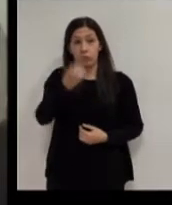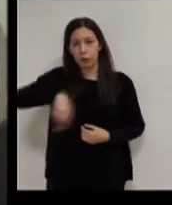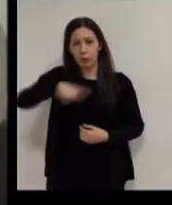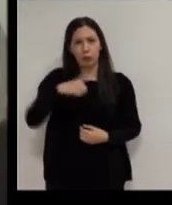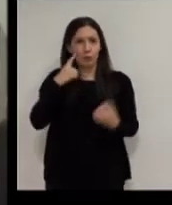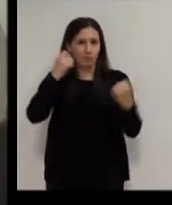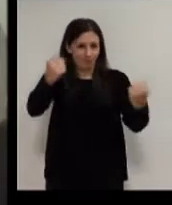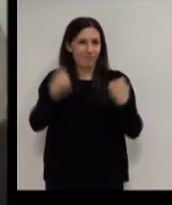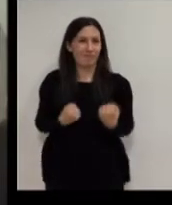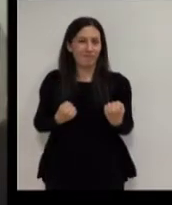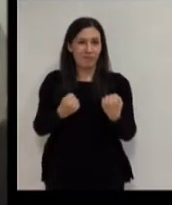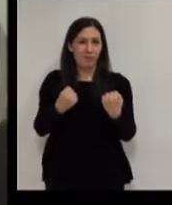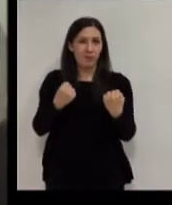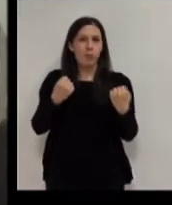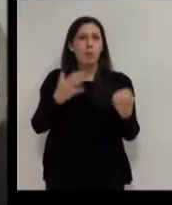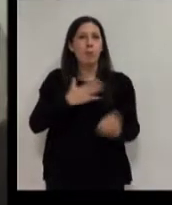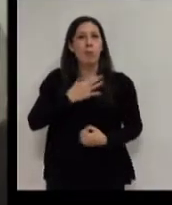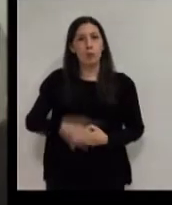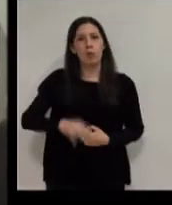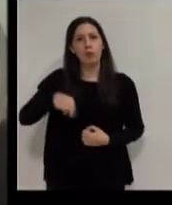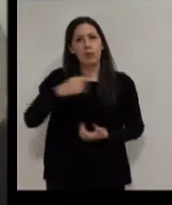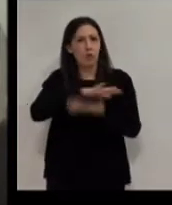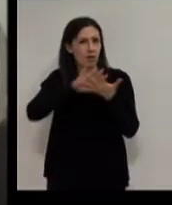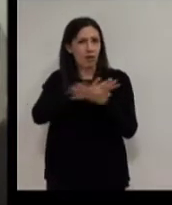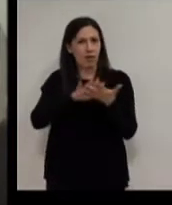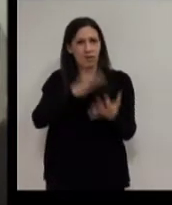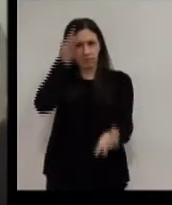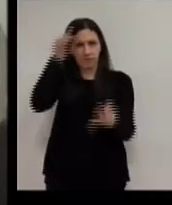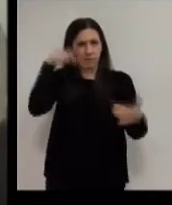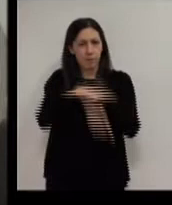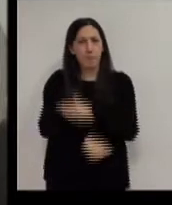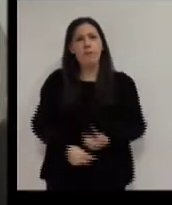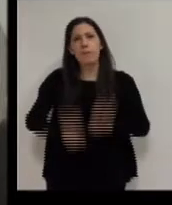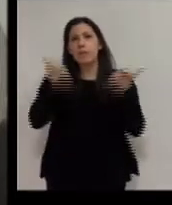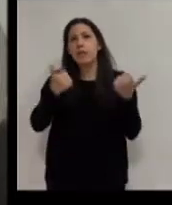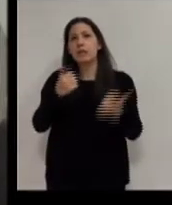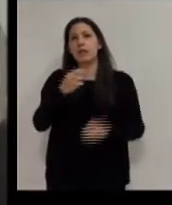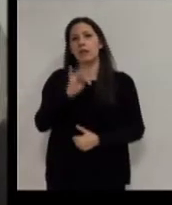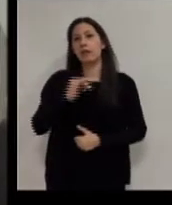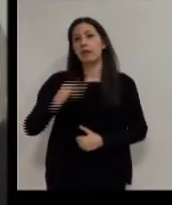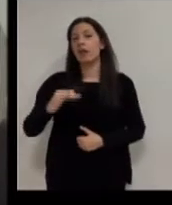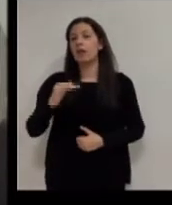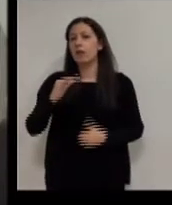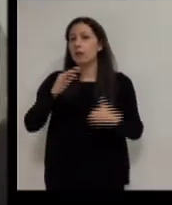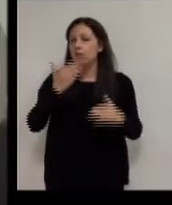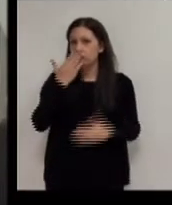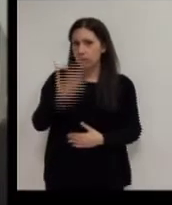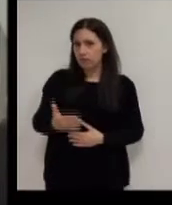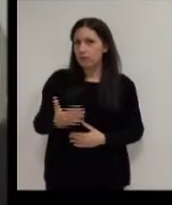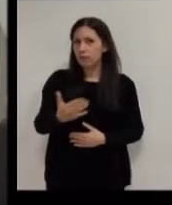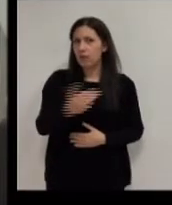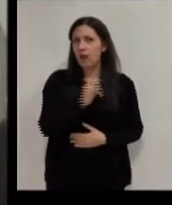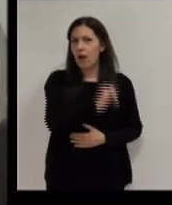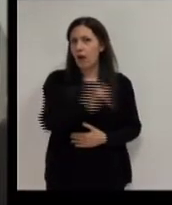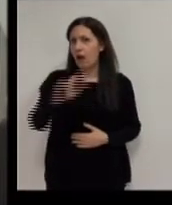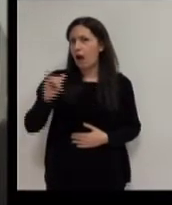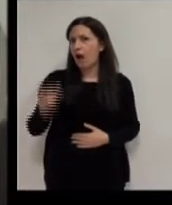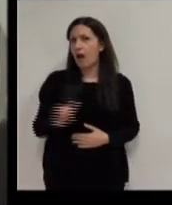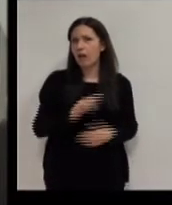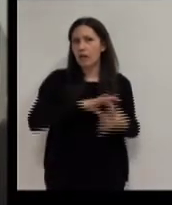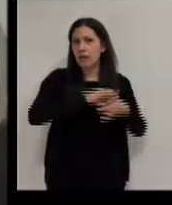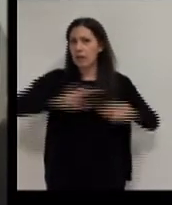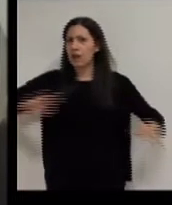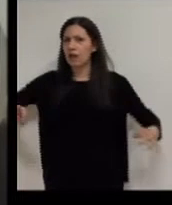los expertos y además lo vais a comentar en detalle. Las TIC realmente están presentes en toda la